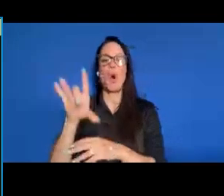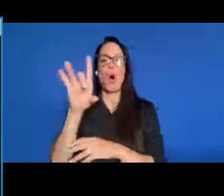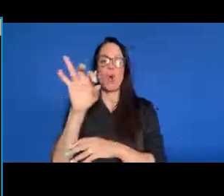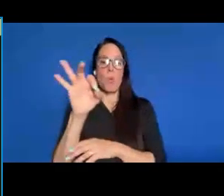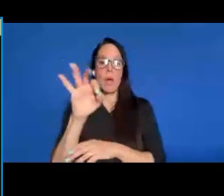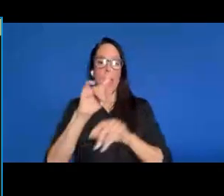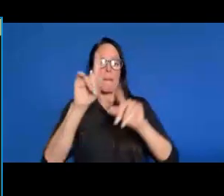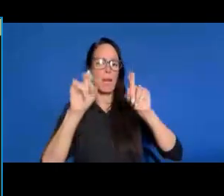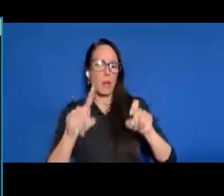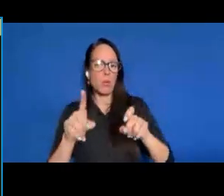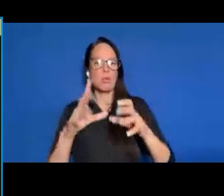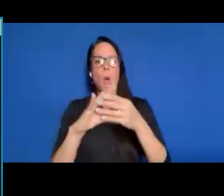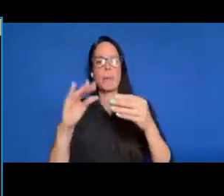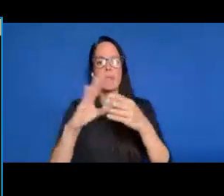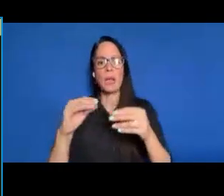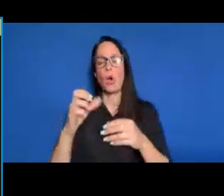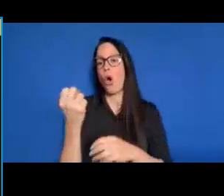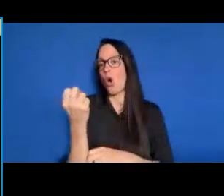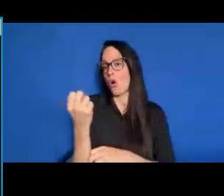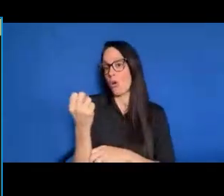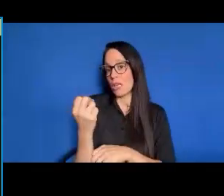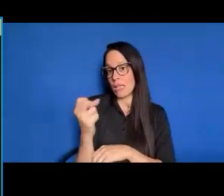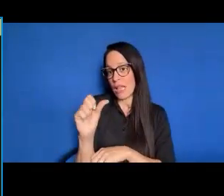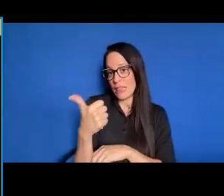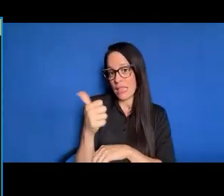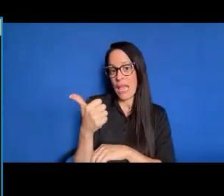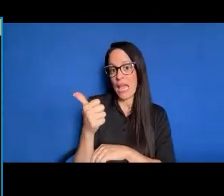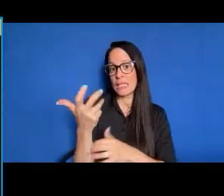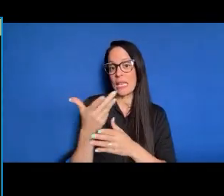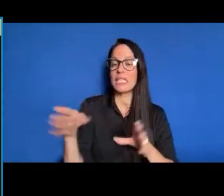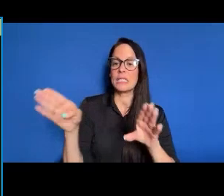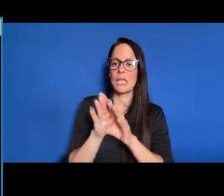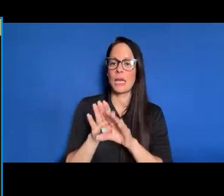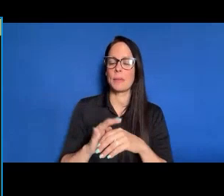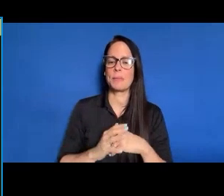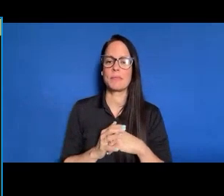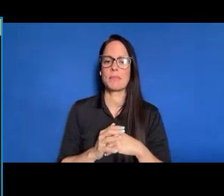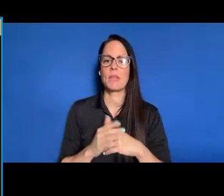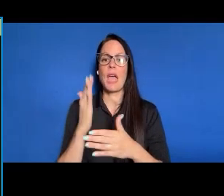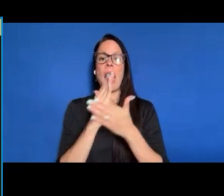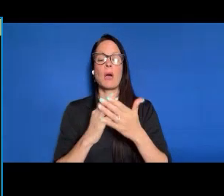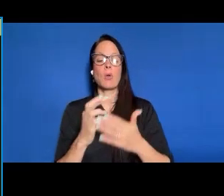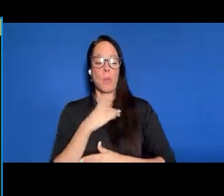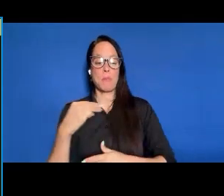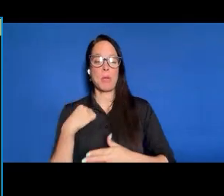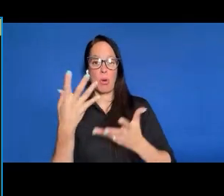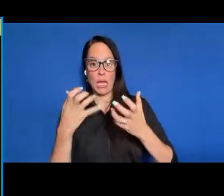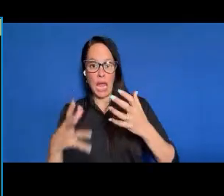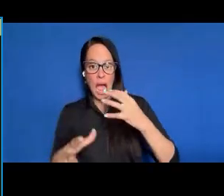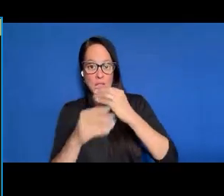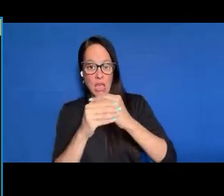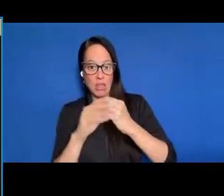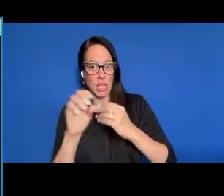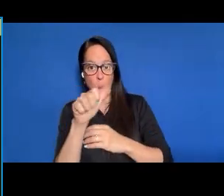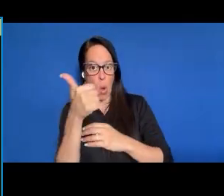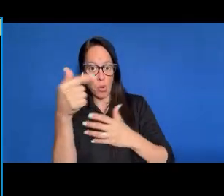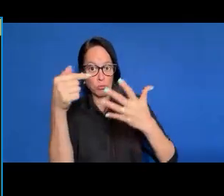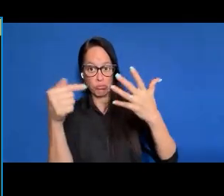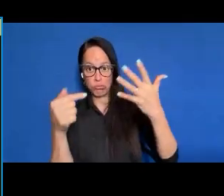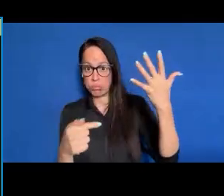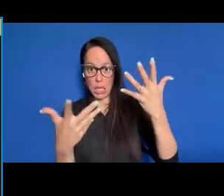cierre. Luego de haber leído la agenda, ¿alguno de los miembros del comité presente desea añadir algún punto adicional?